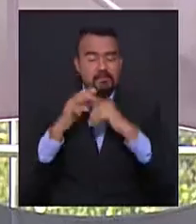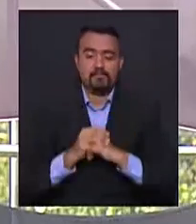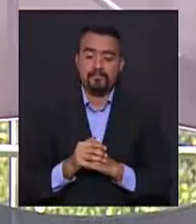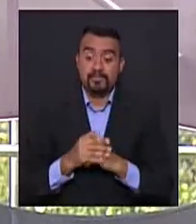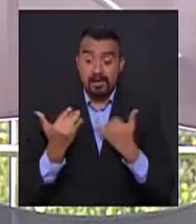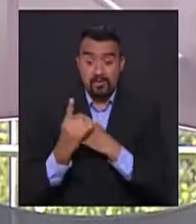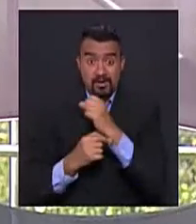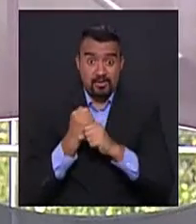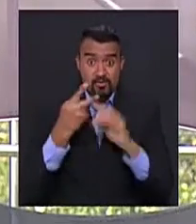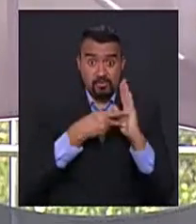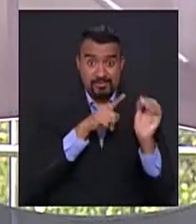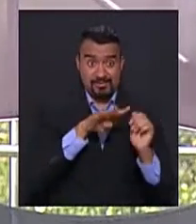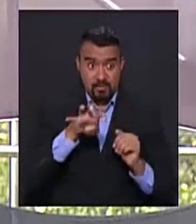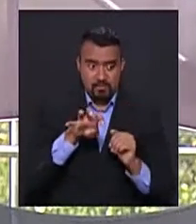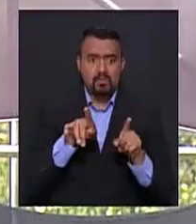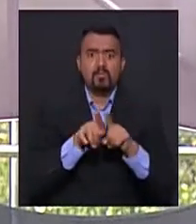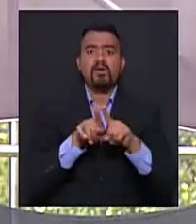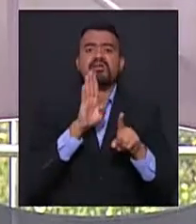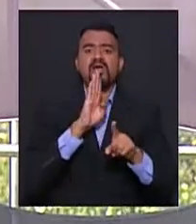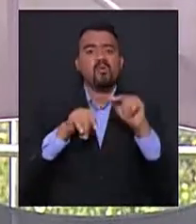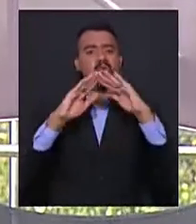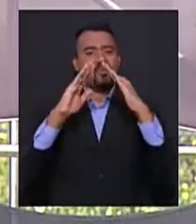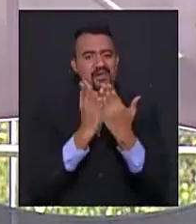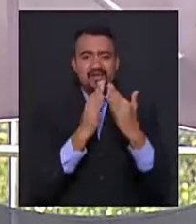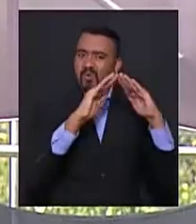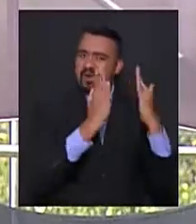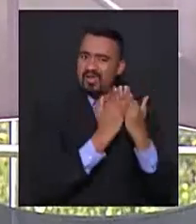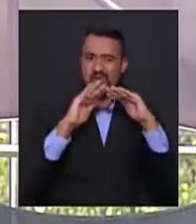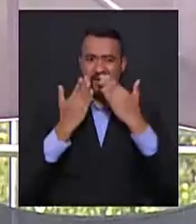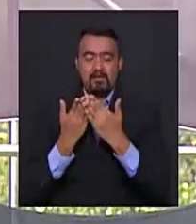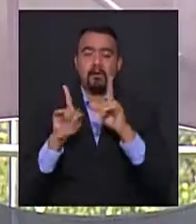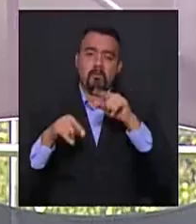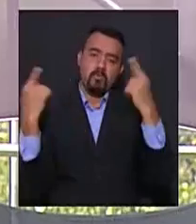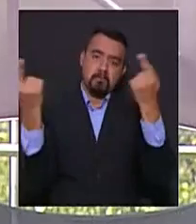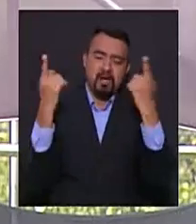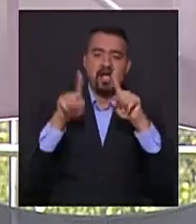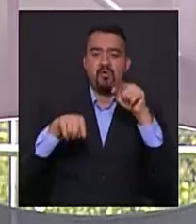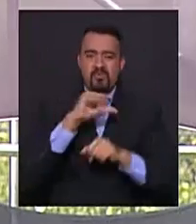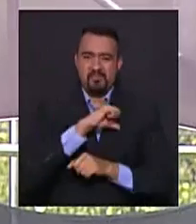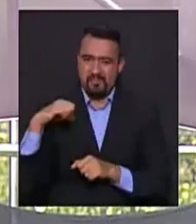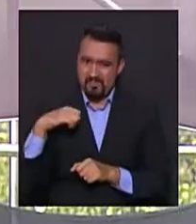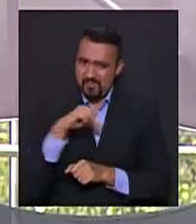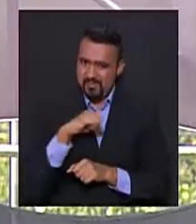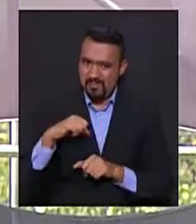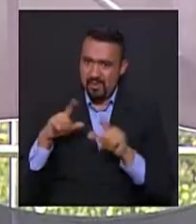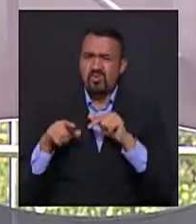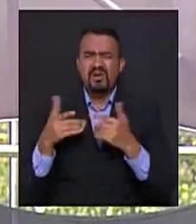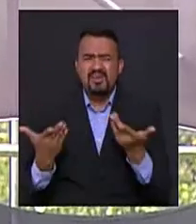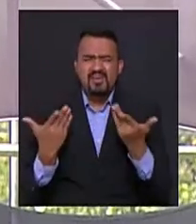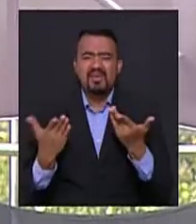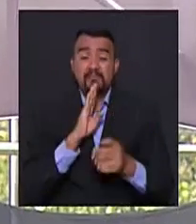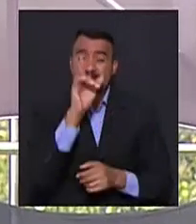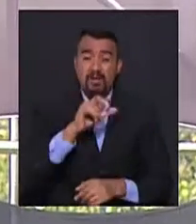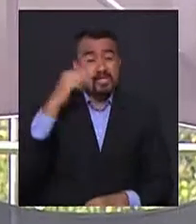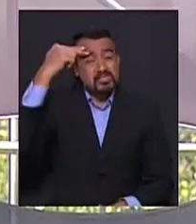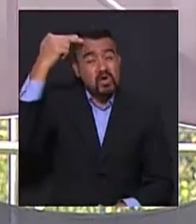la adopción de héroes por parte de nuestros colegios públicos y privados que se apropiarán de la historia de nuestros